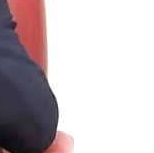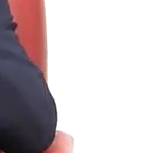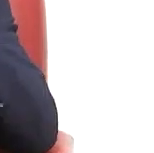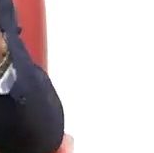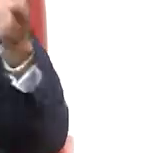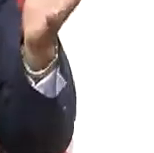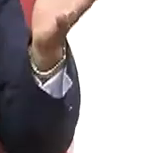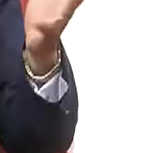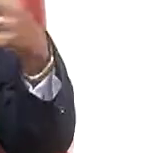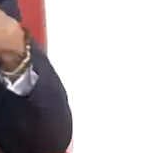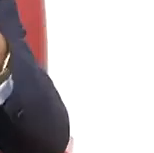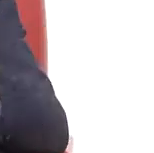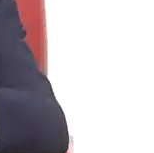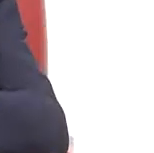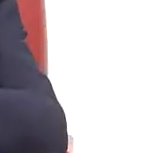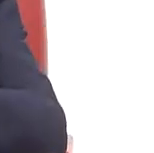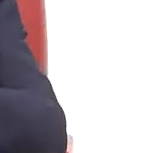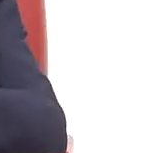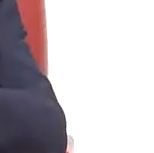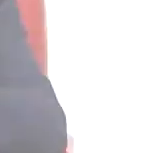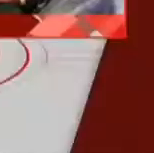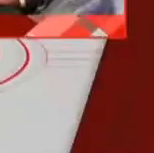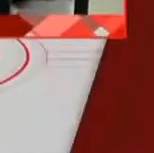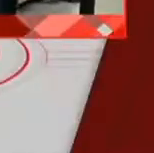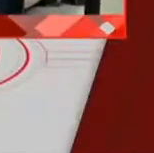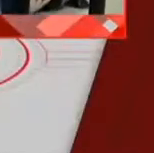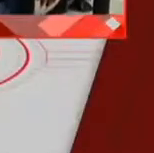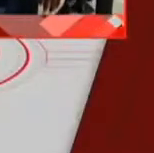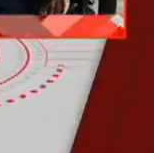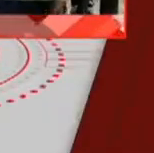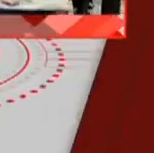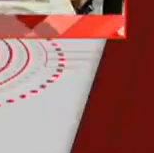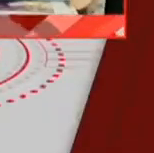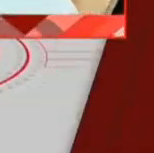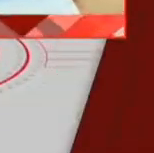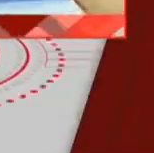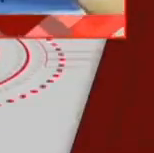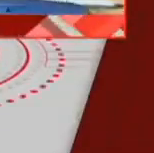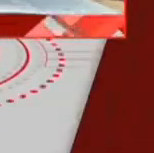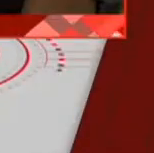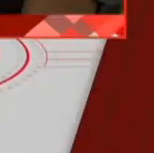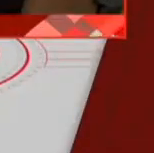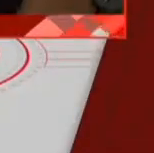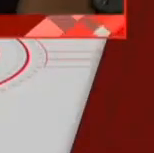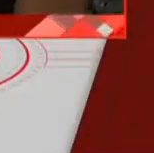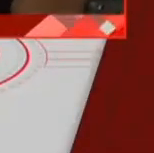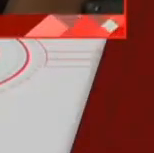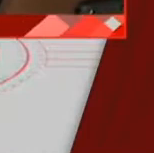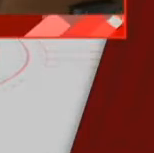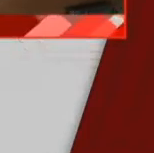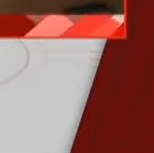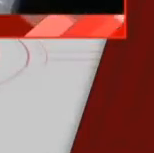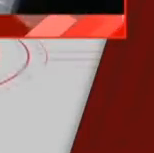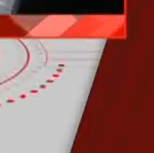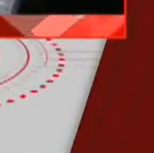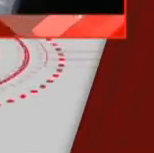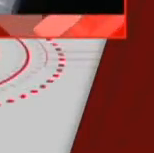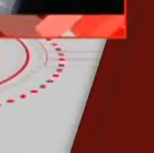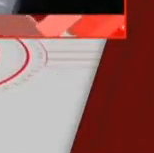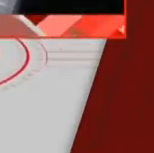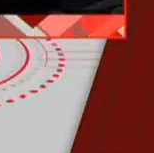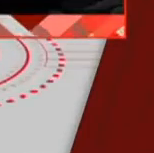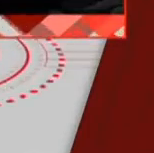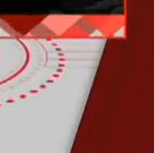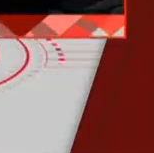sino porque hoy la salud ya no es vista como la ausencia de enfermedad, sino como el bienestar integral. Y el papel que tiene el psicólogo en